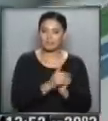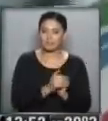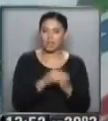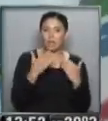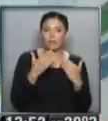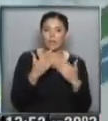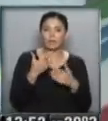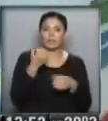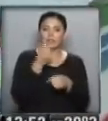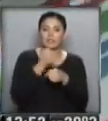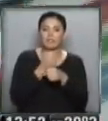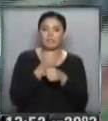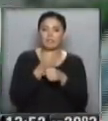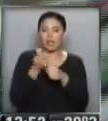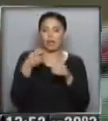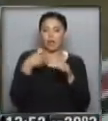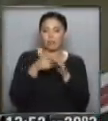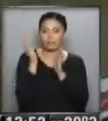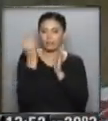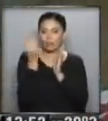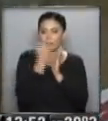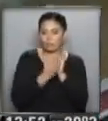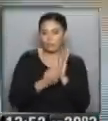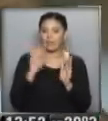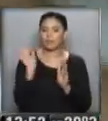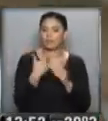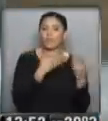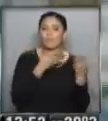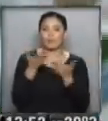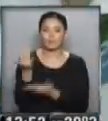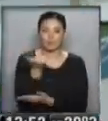menor nivel de empleo no registrado y que todos estos trabajadores tengan los beneficios que tienen el resto.